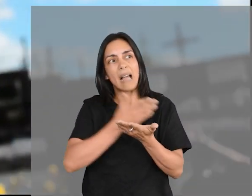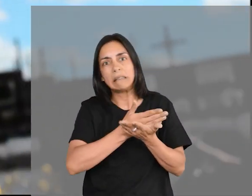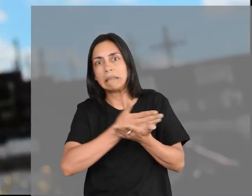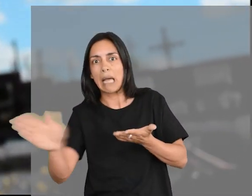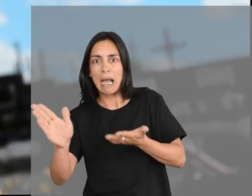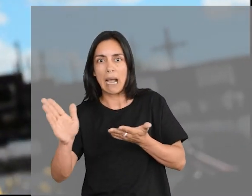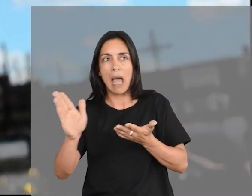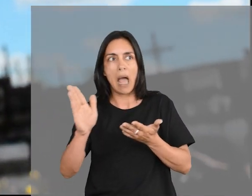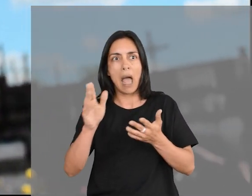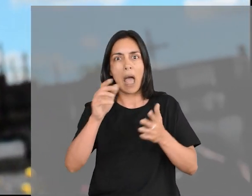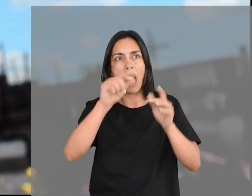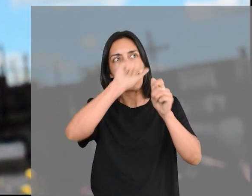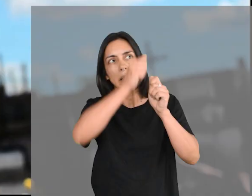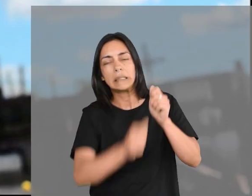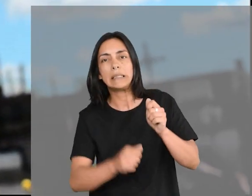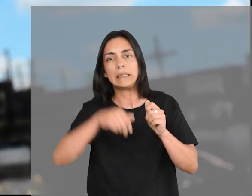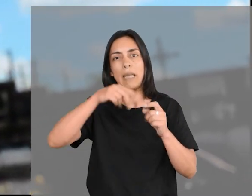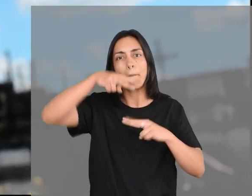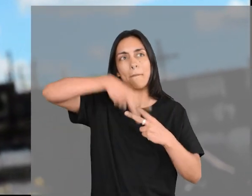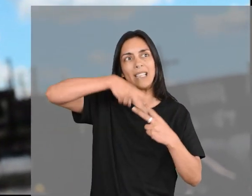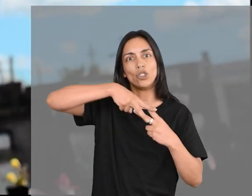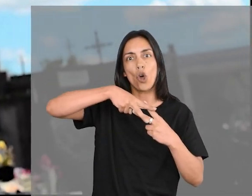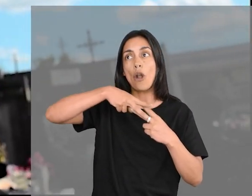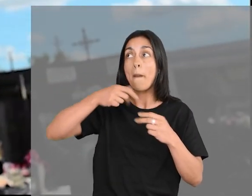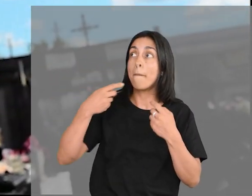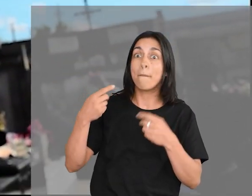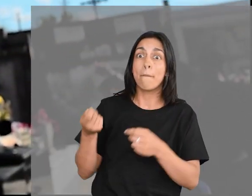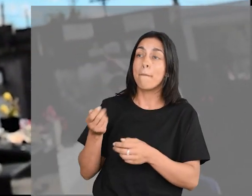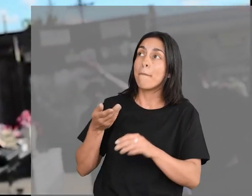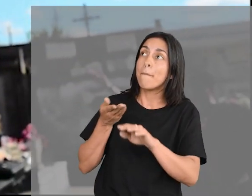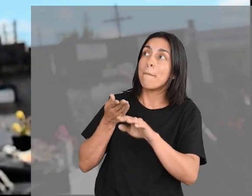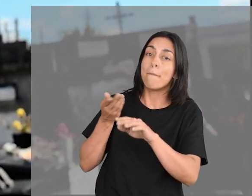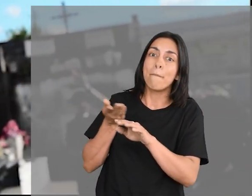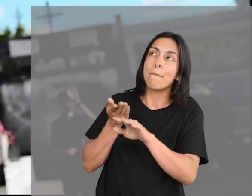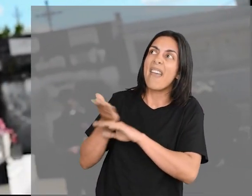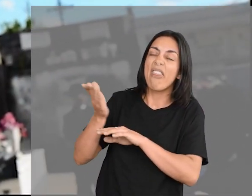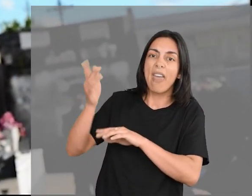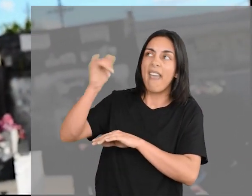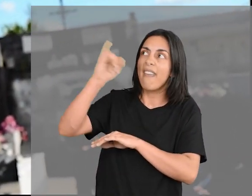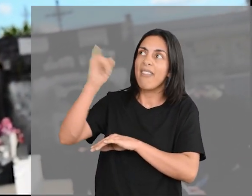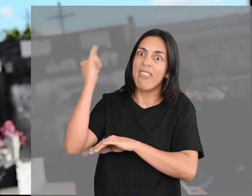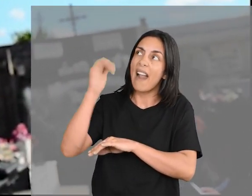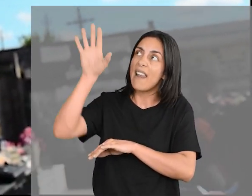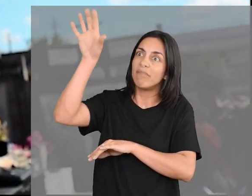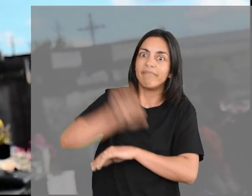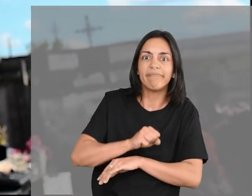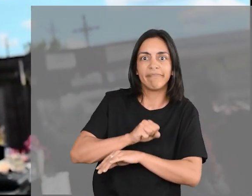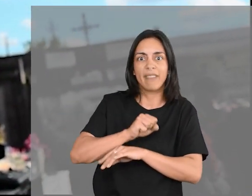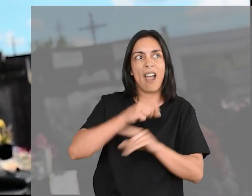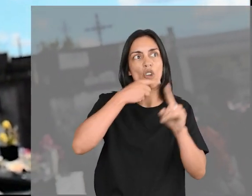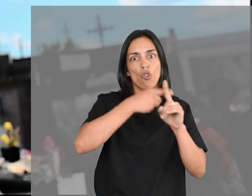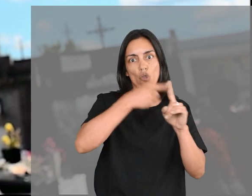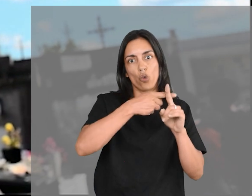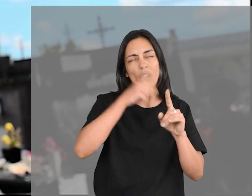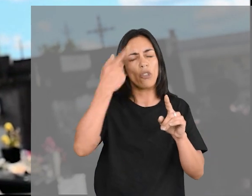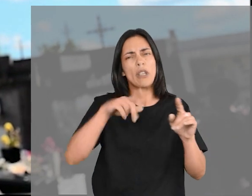mármol desde Italia, tipo, todo esto de nuevo, y puso la cruz y tal. Quedó así cristiano, entonces por eso que hay como una confusión